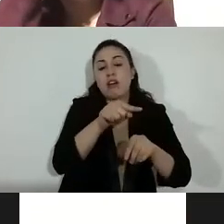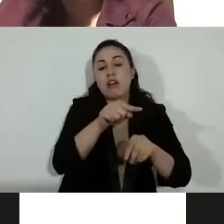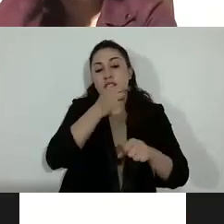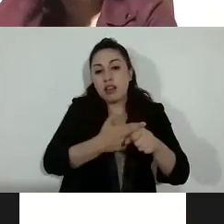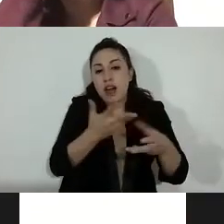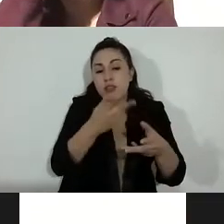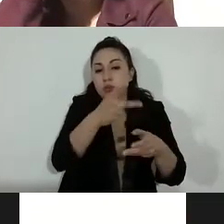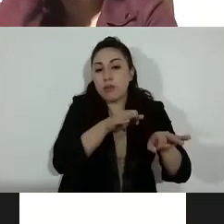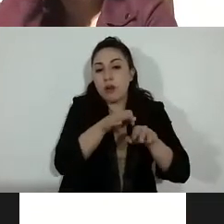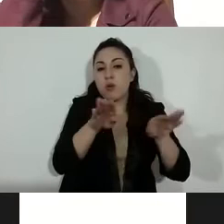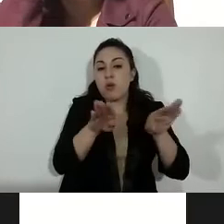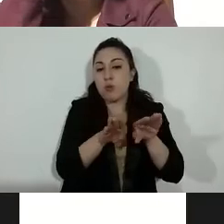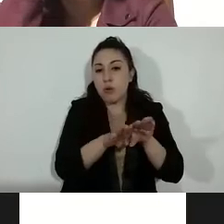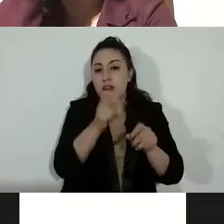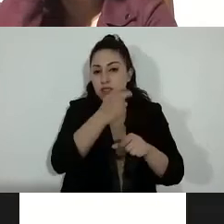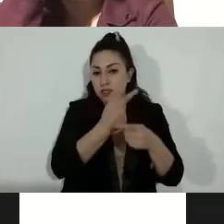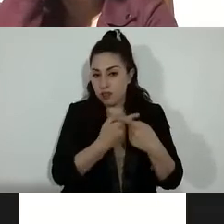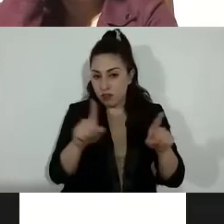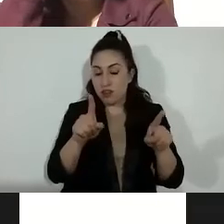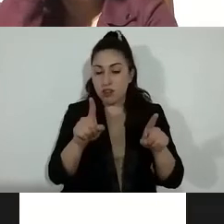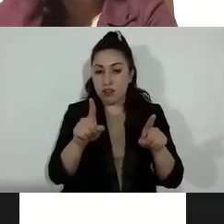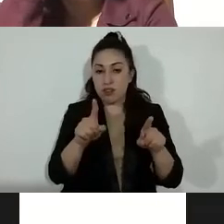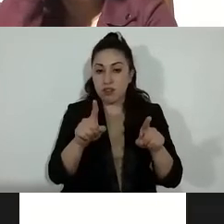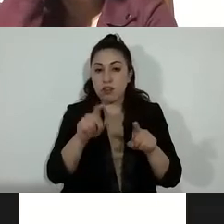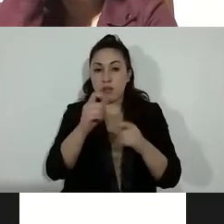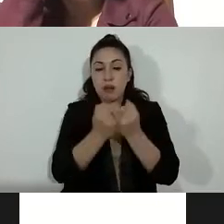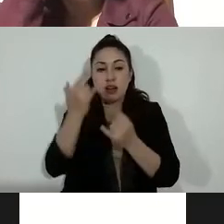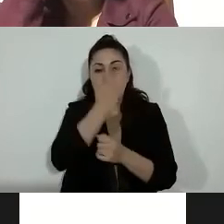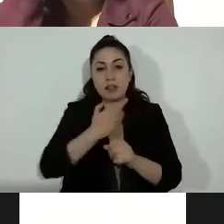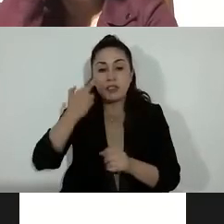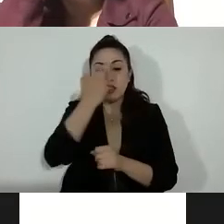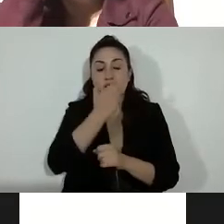como servidora pública y el conocer el estado de las finanzas de las